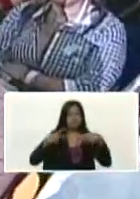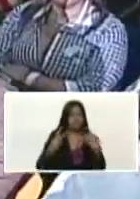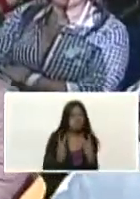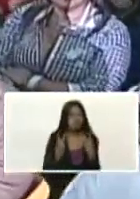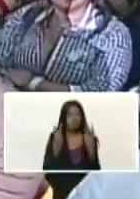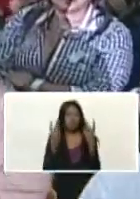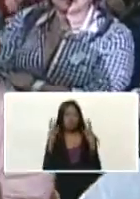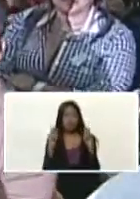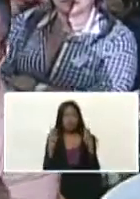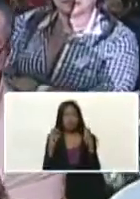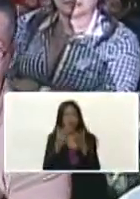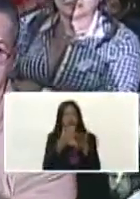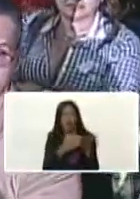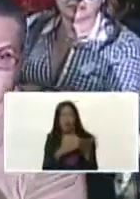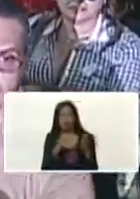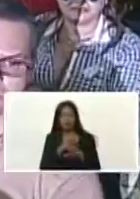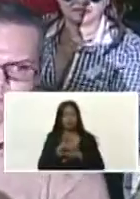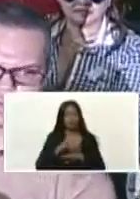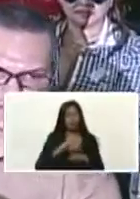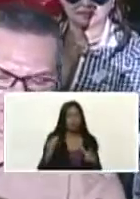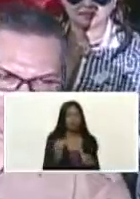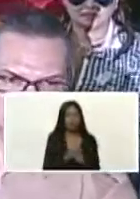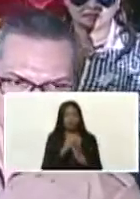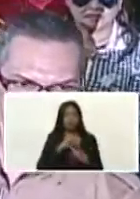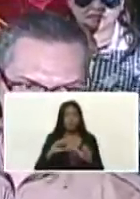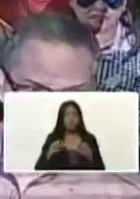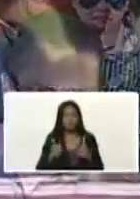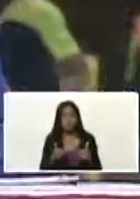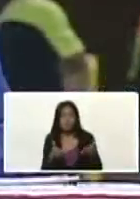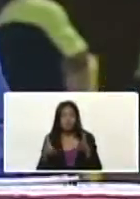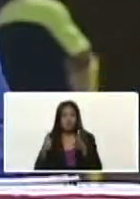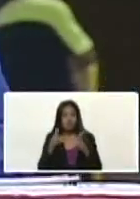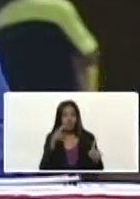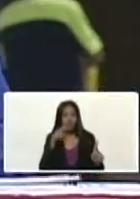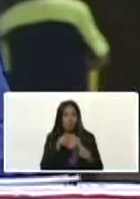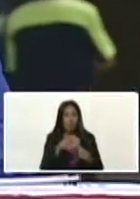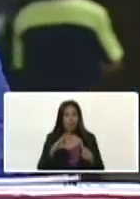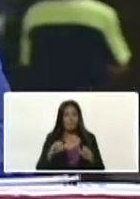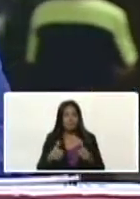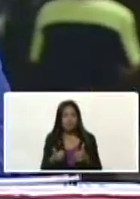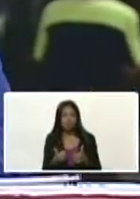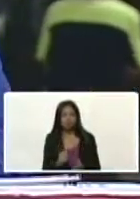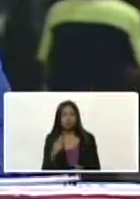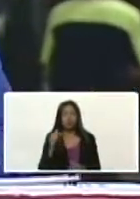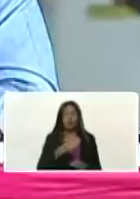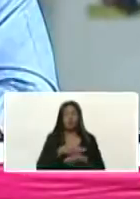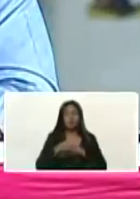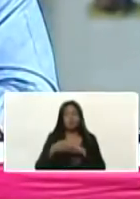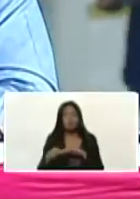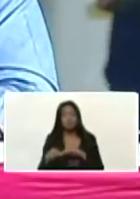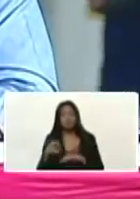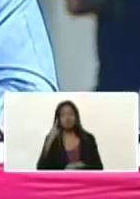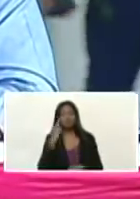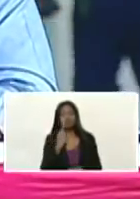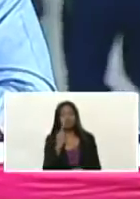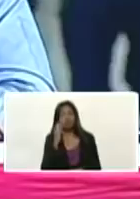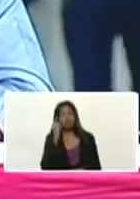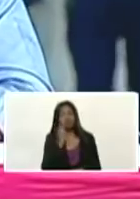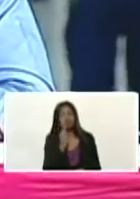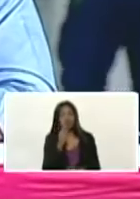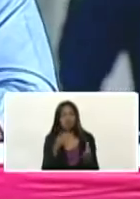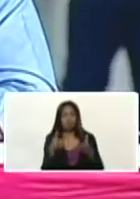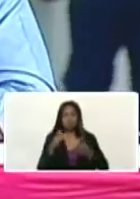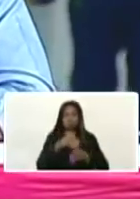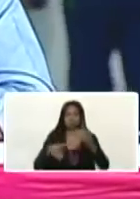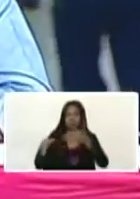distinto al municipio que conseguimos. Ya se ha iniciado un camino. Así es. Un camino. Hoy correcto. El municipio Sucre no es esas pilas de